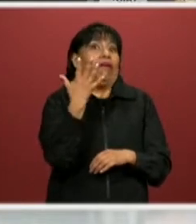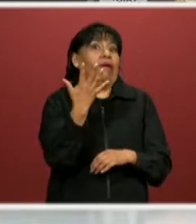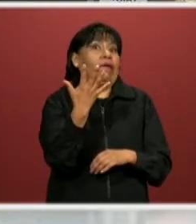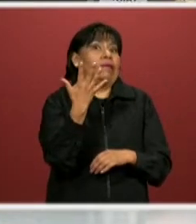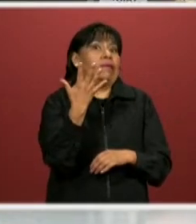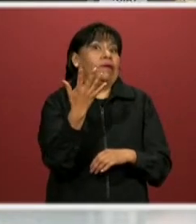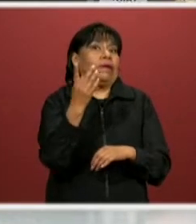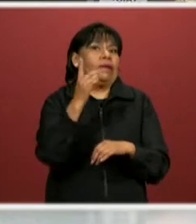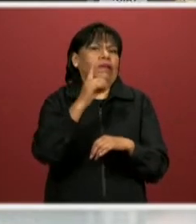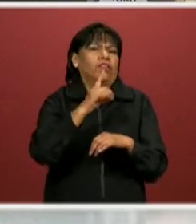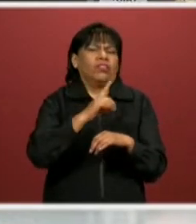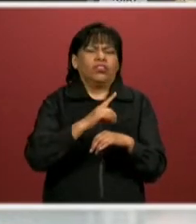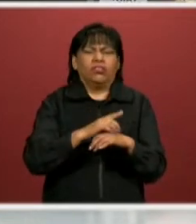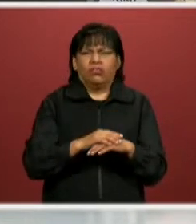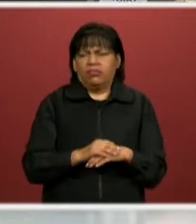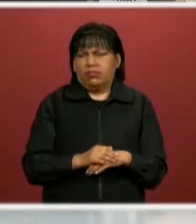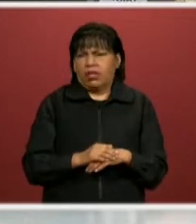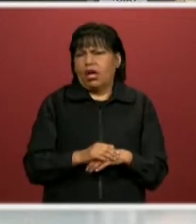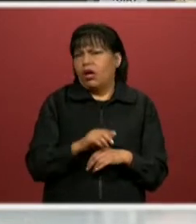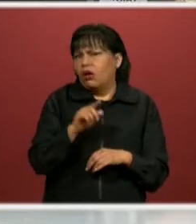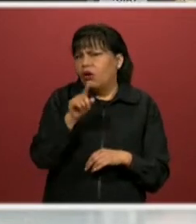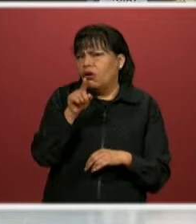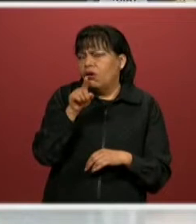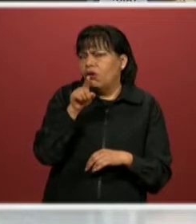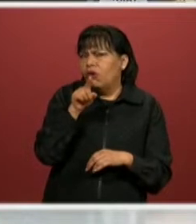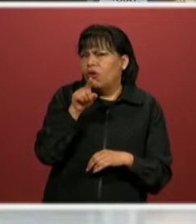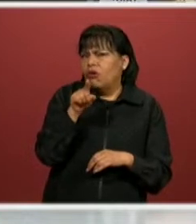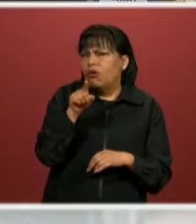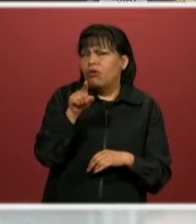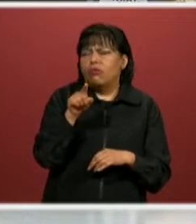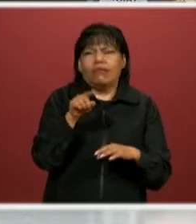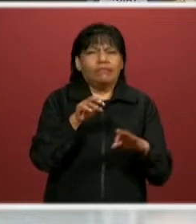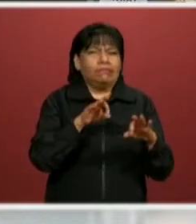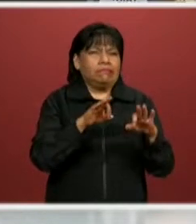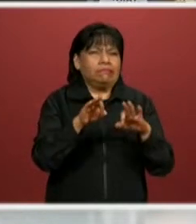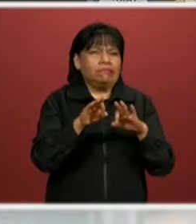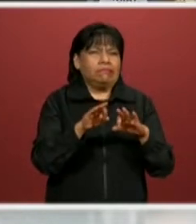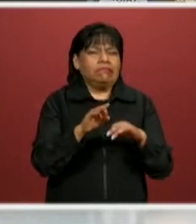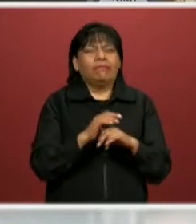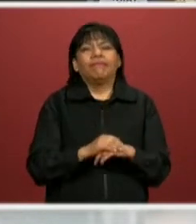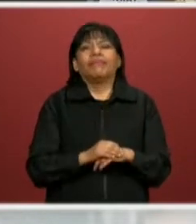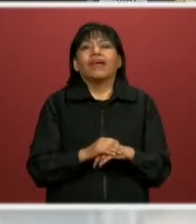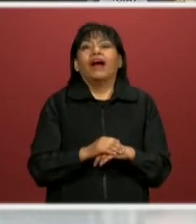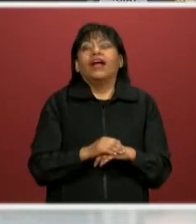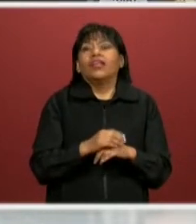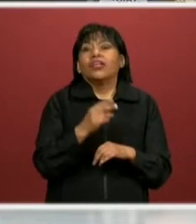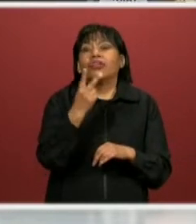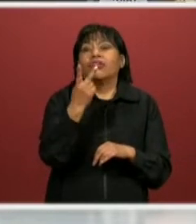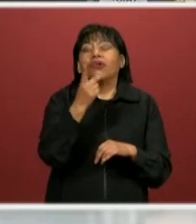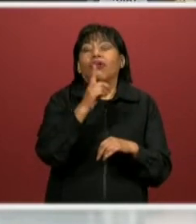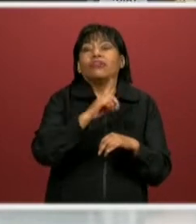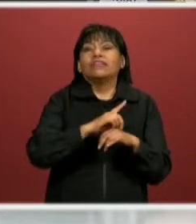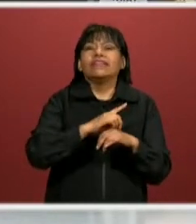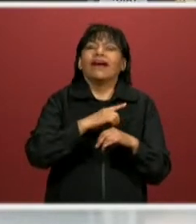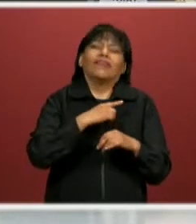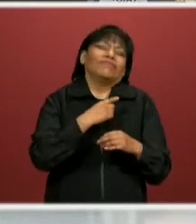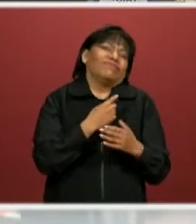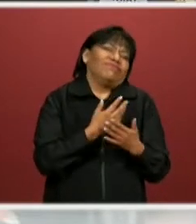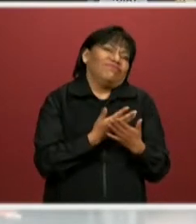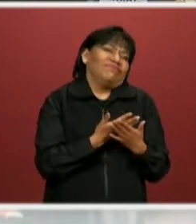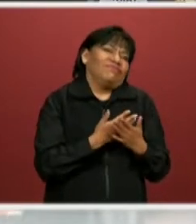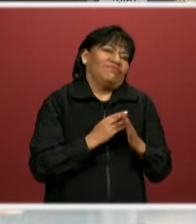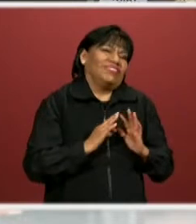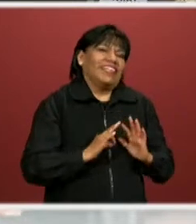días para trabajar y 2 días para descansar muy bien chicos